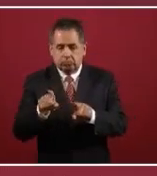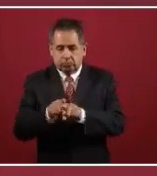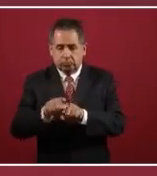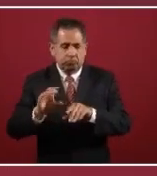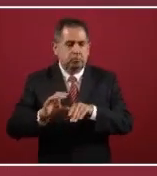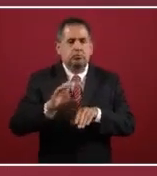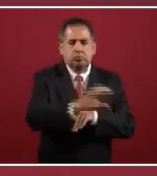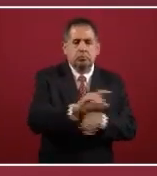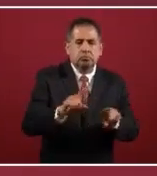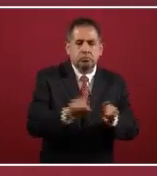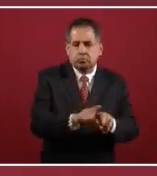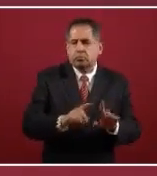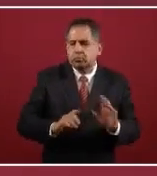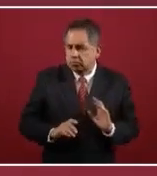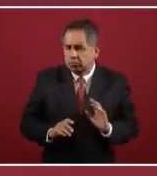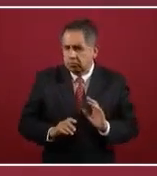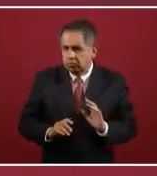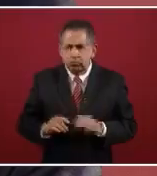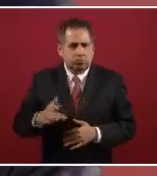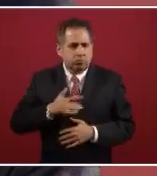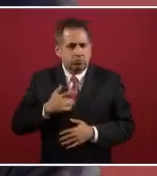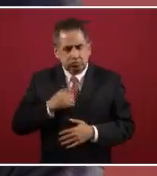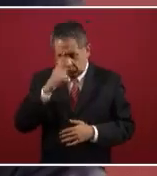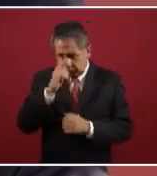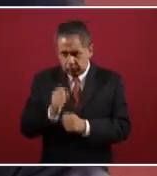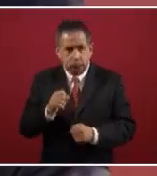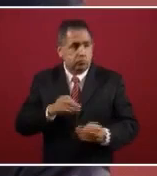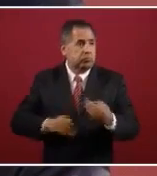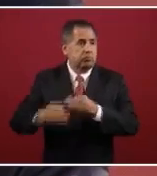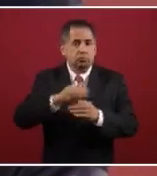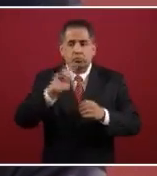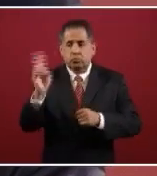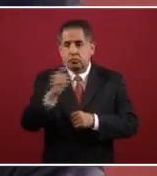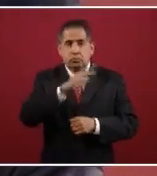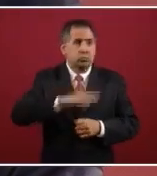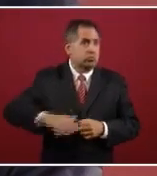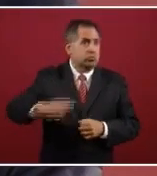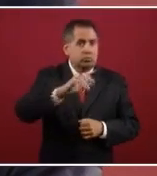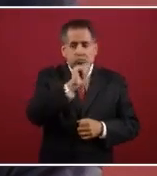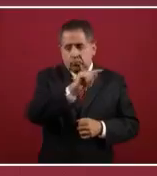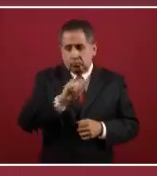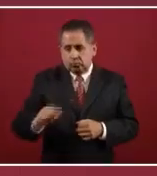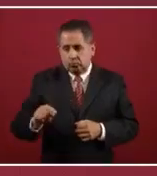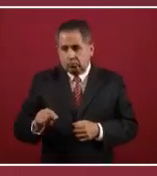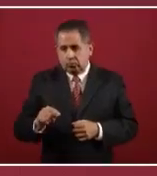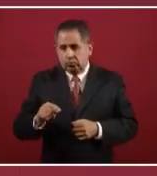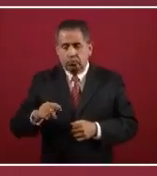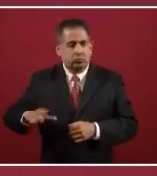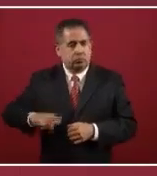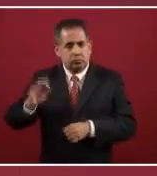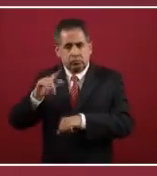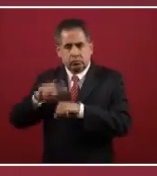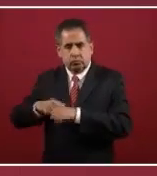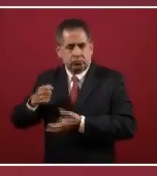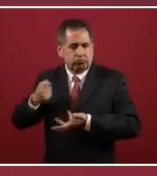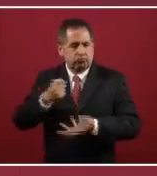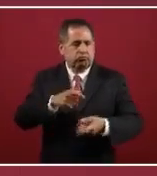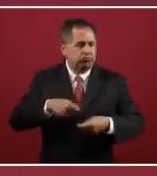Estoy seguro que todas las universidades, todas, por lo que corresponde al gobierno federal, van a